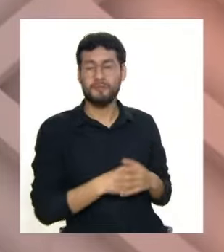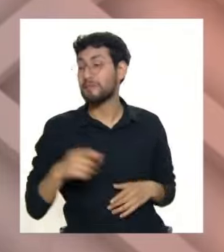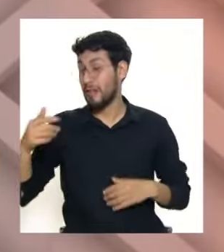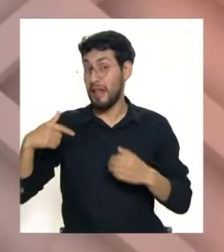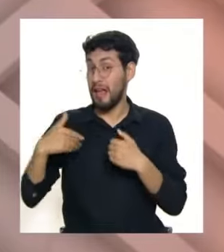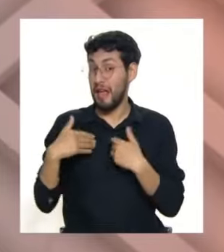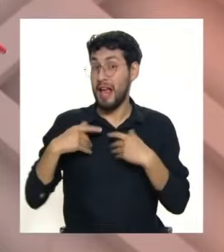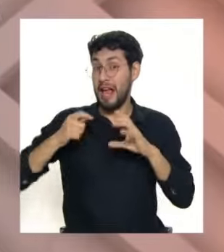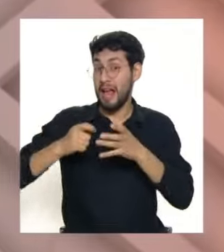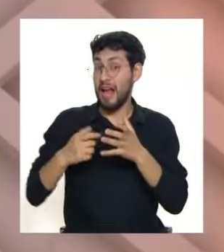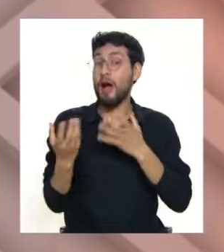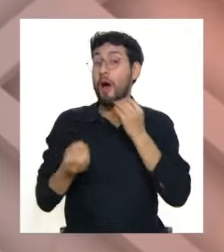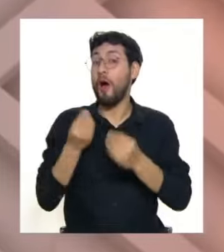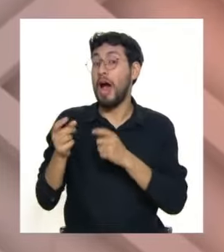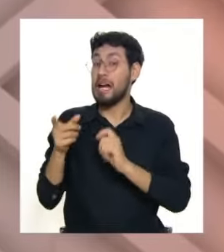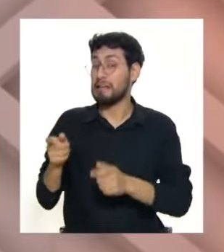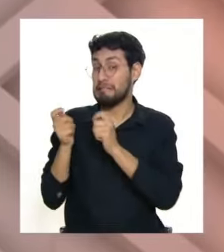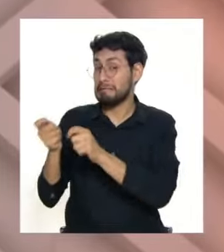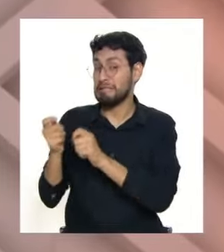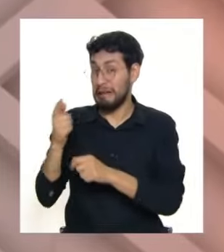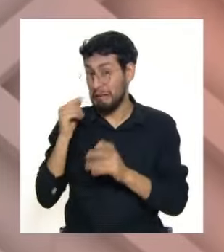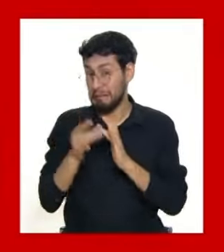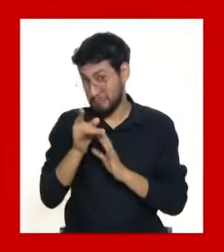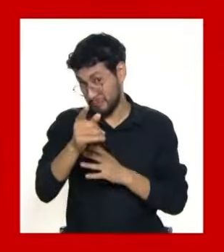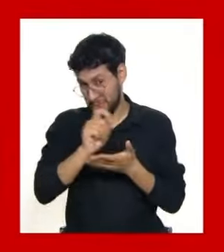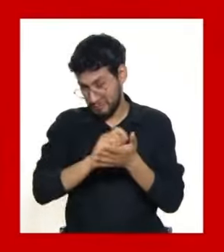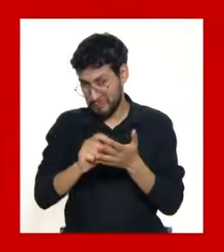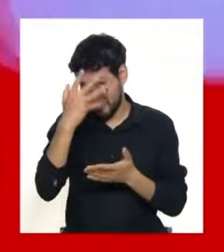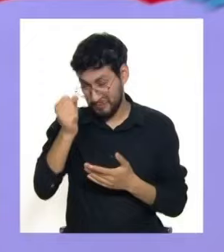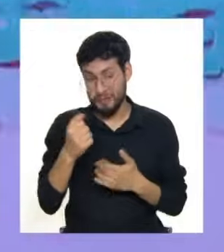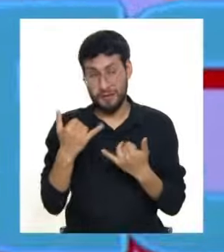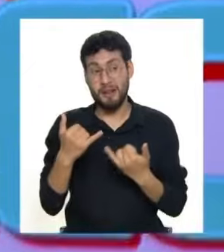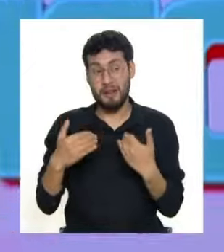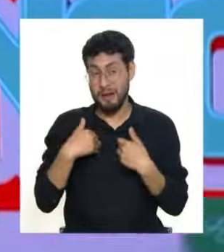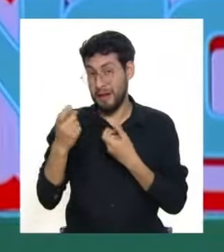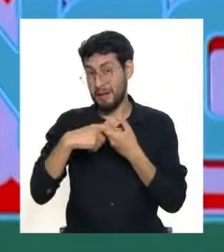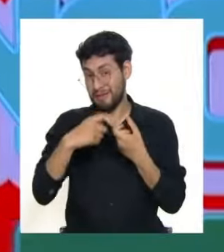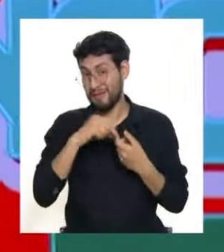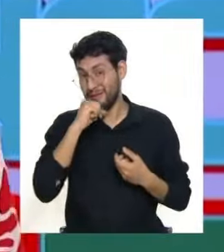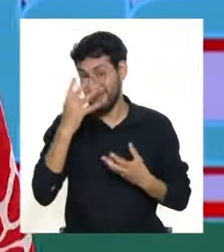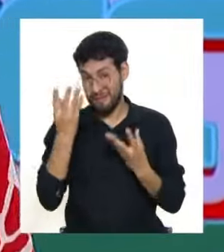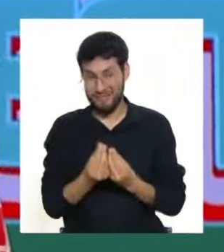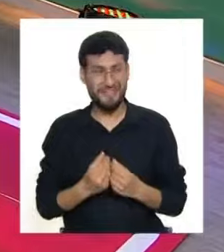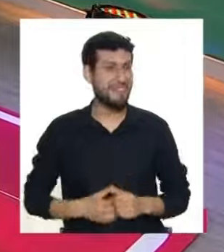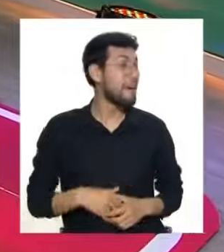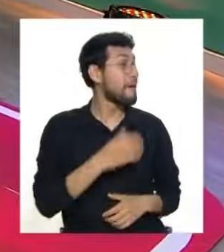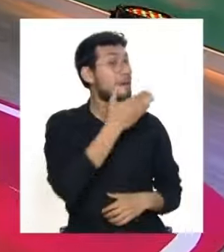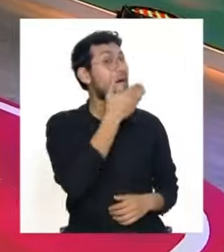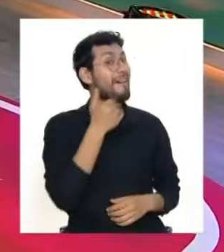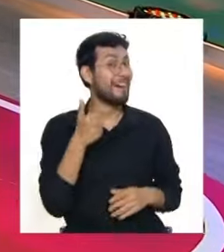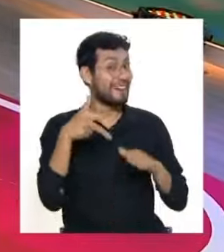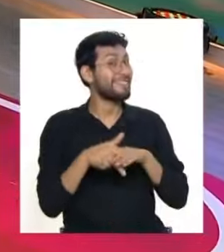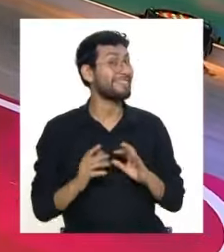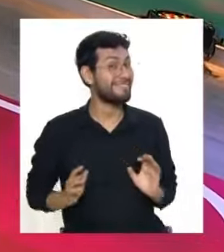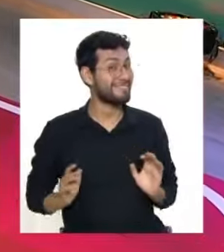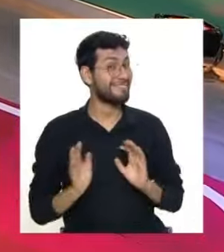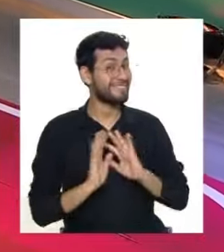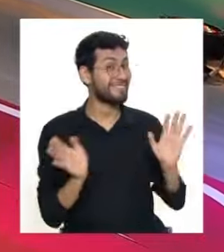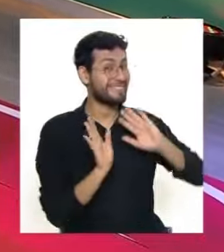que tengo el taller de cómo meterle selva presión al marido. Ah, apúntese porque oye, quedan pocas vacantes. ¿Eh? ¿Qué les parece si mejor nos vamos a la pausa?